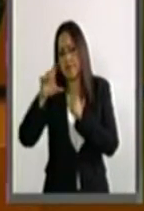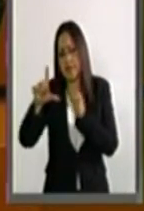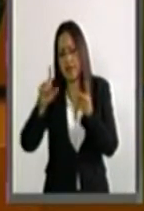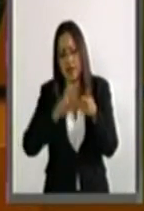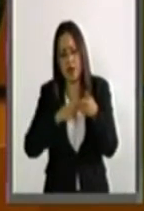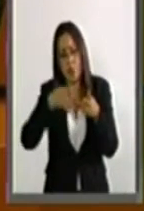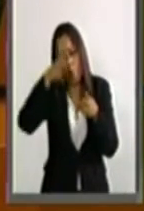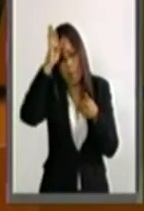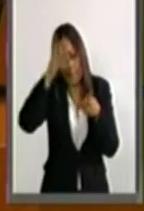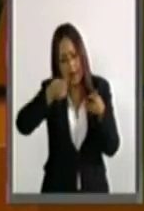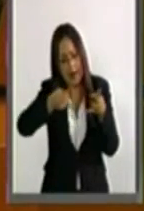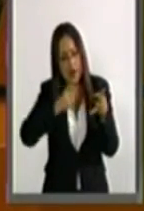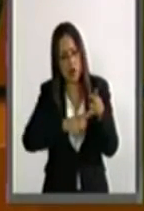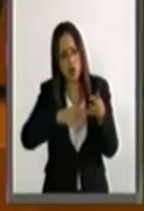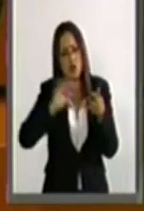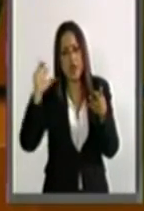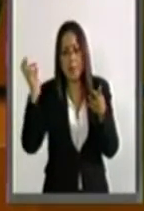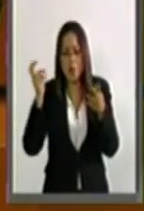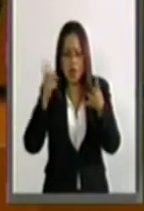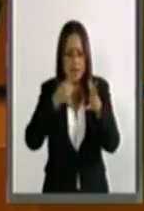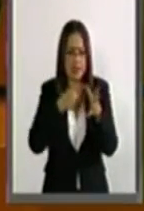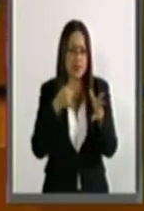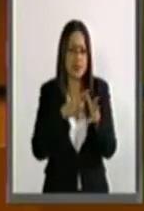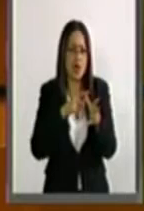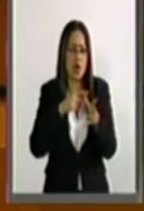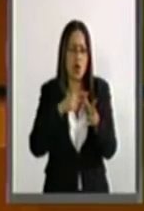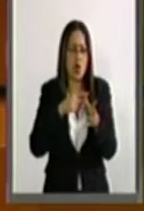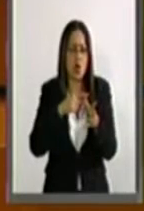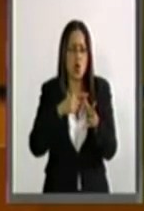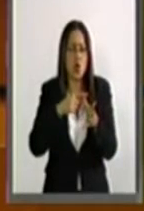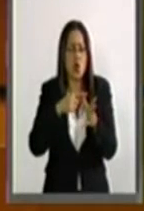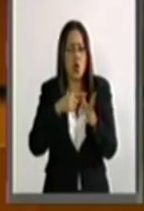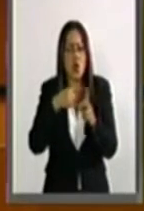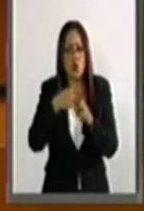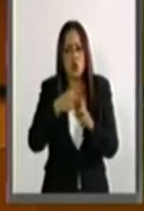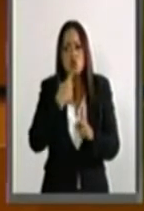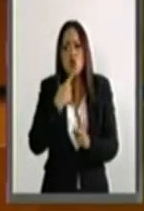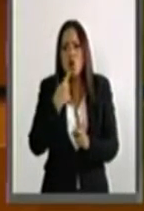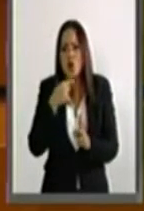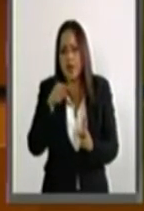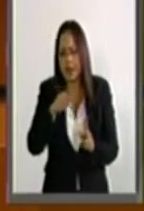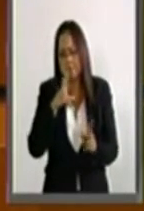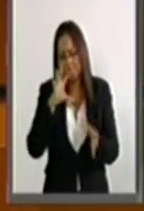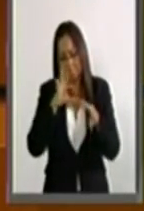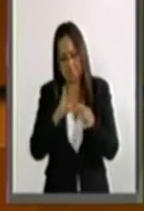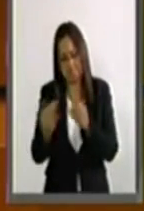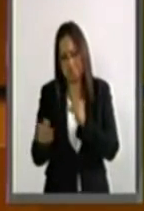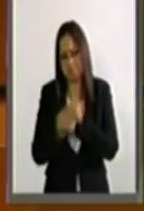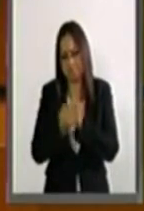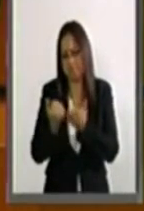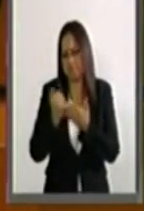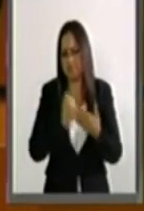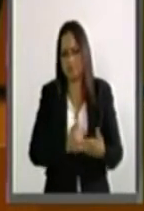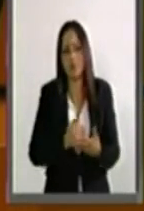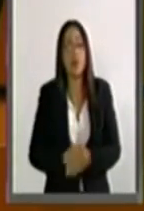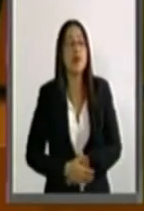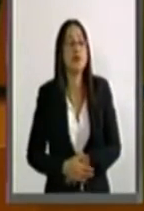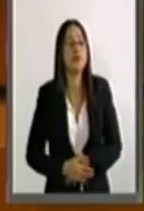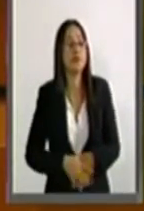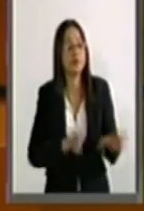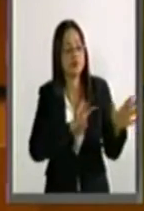bomberos, ambulancias o la Cruz Roja, entre otros. El